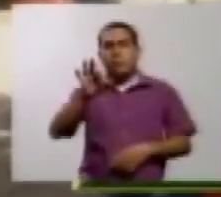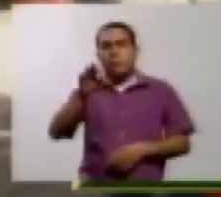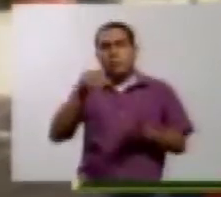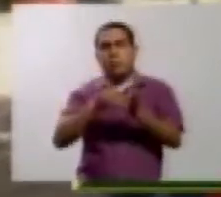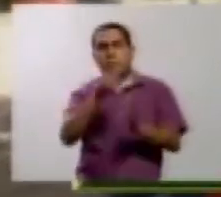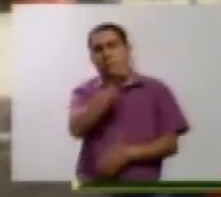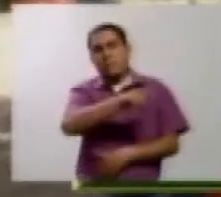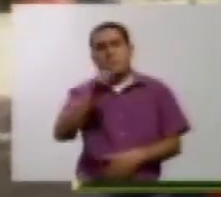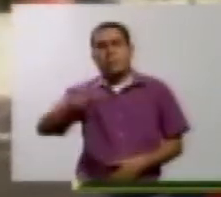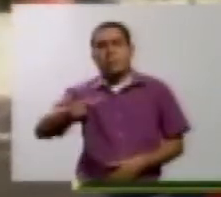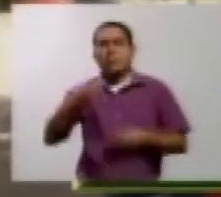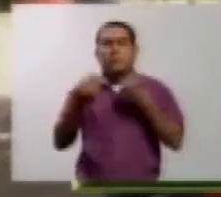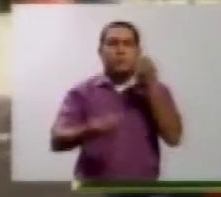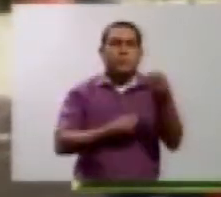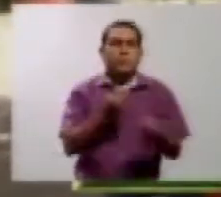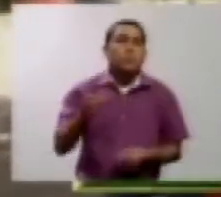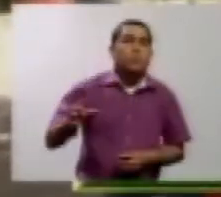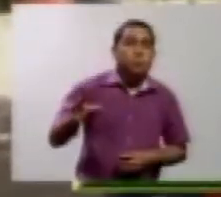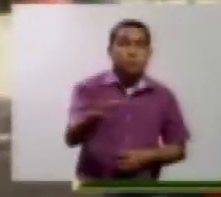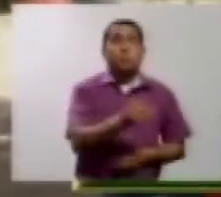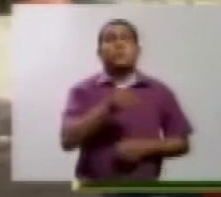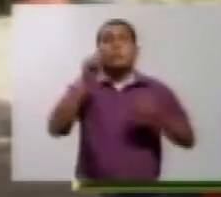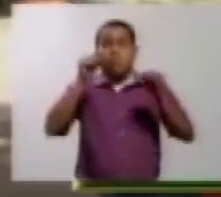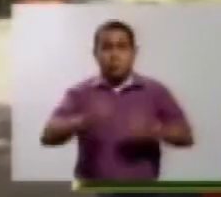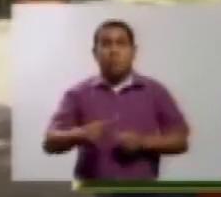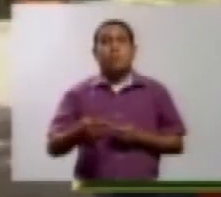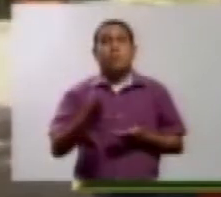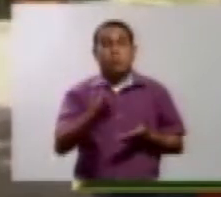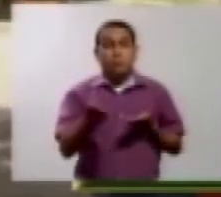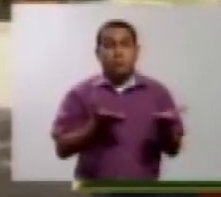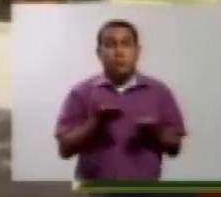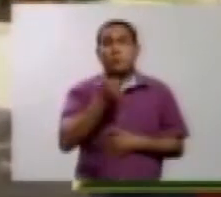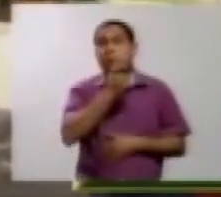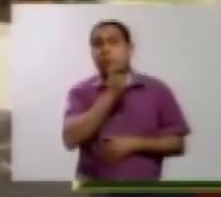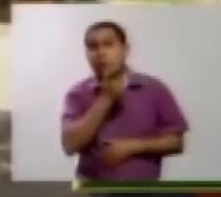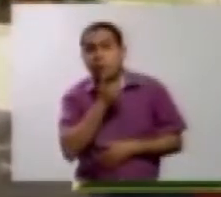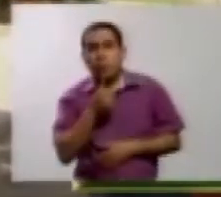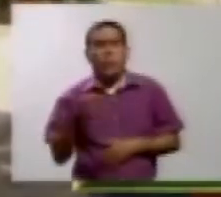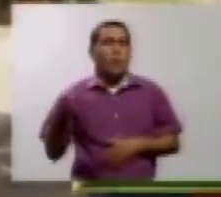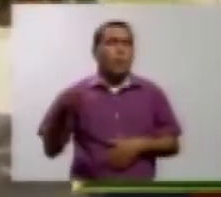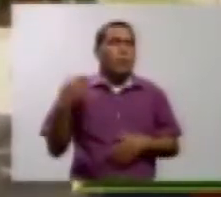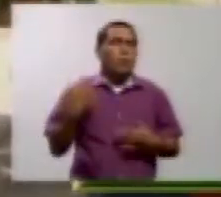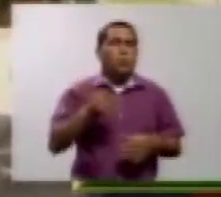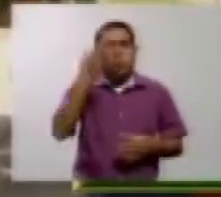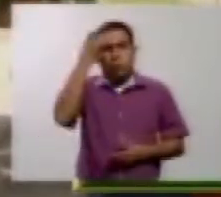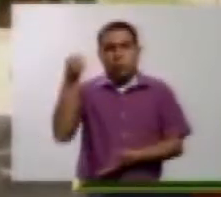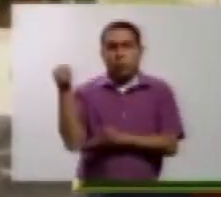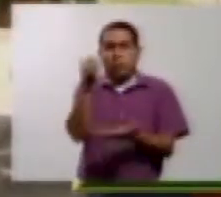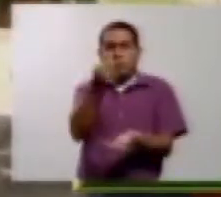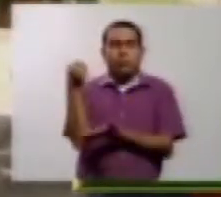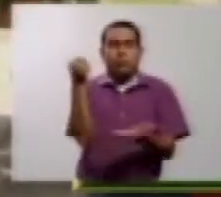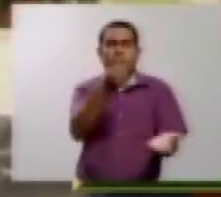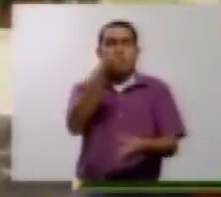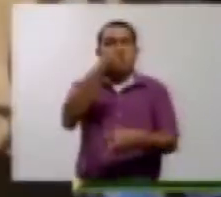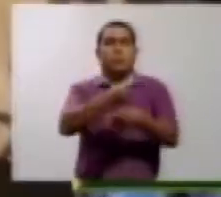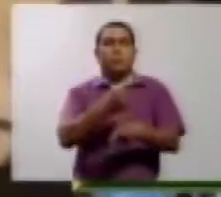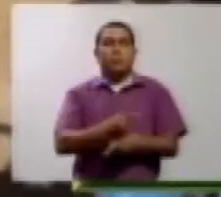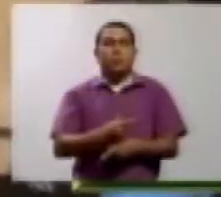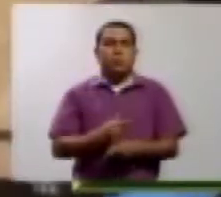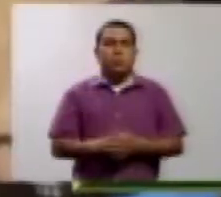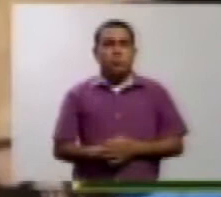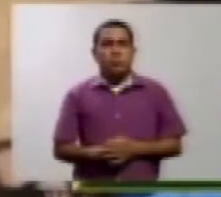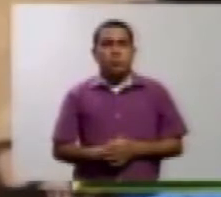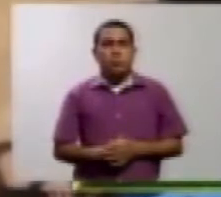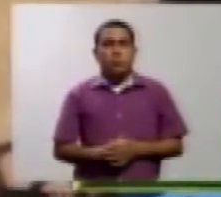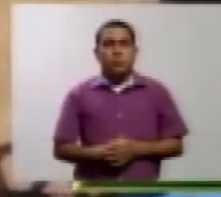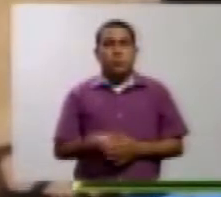personas que han tenido acceso al servicio de agua potable en condiciones dignas por las inversiones que se han realizado con esta estrategia. El